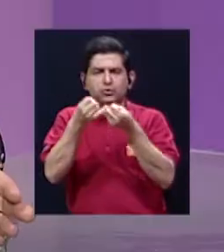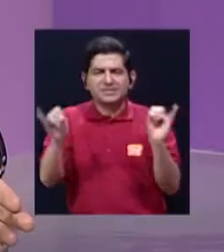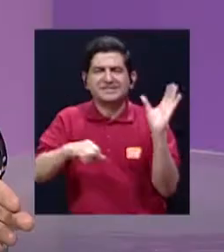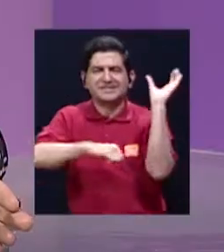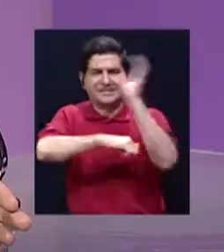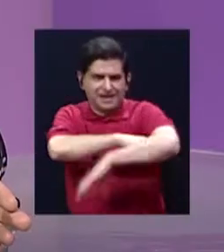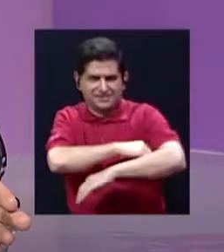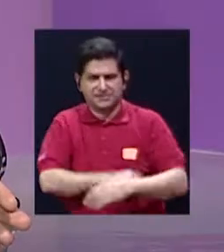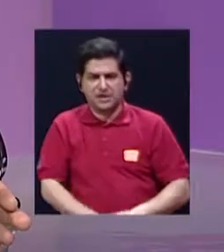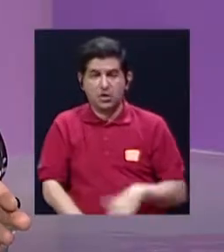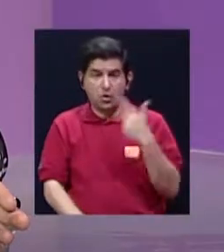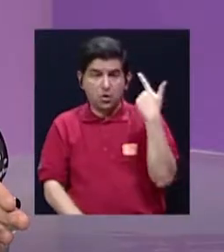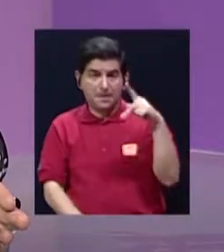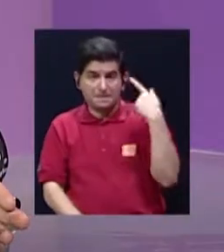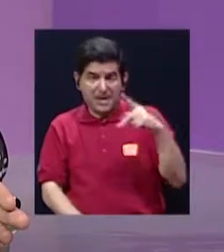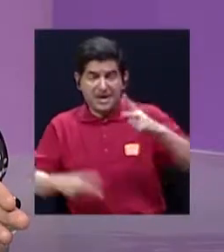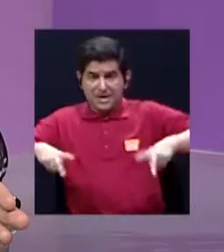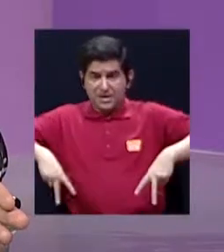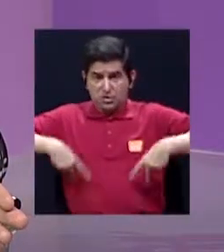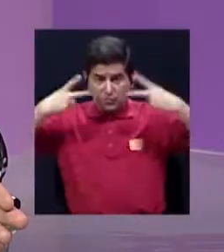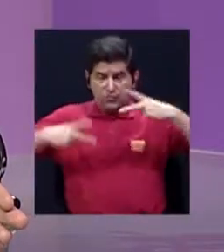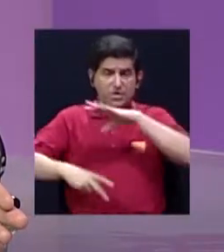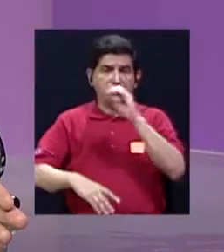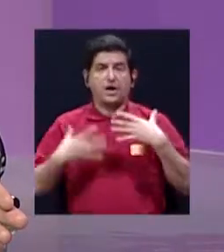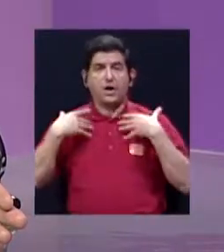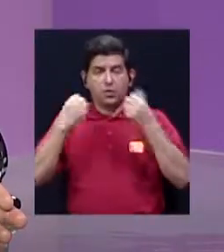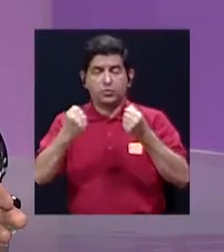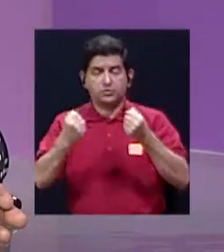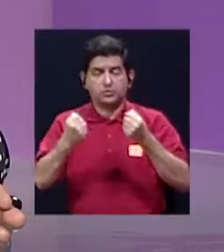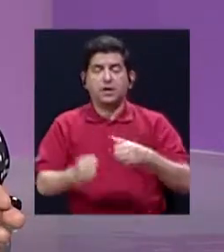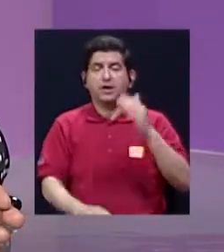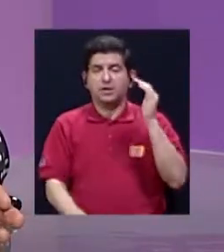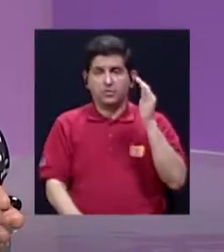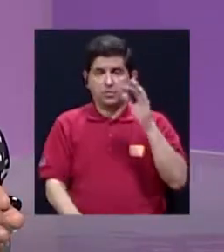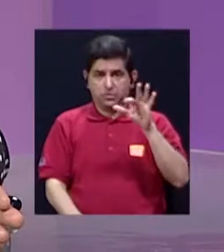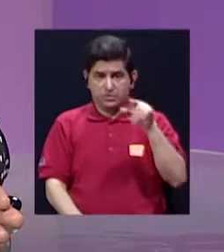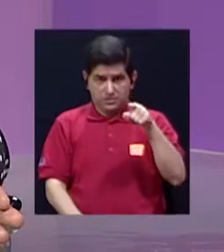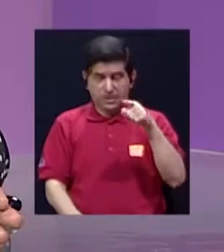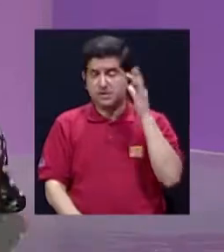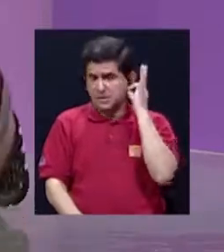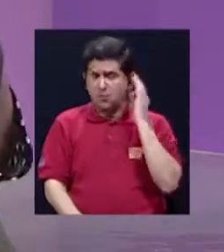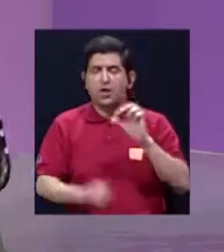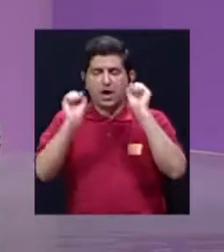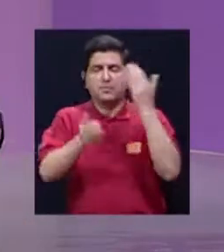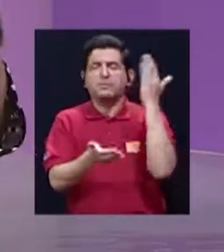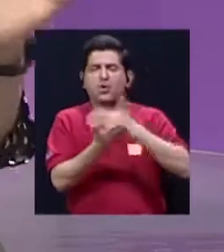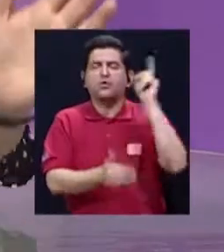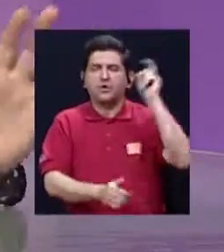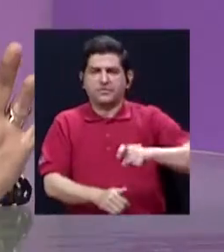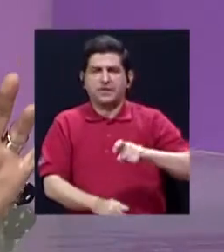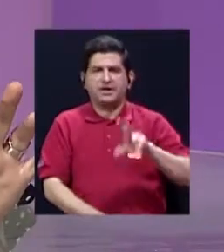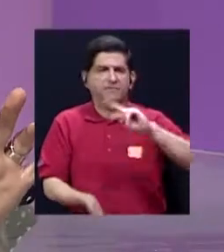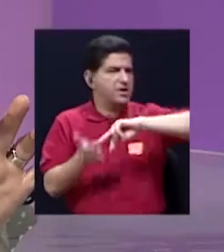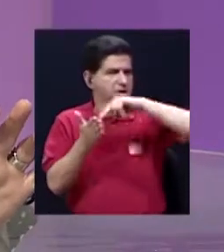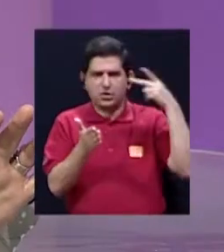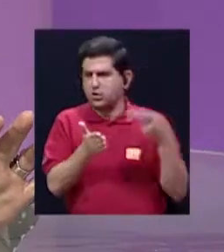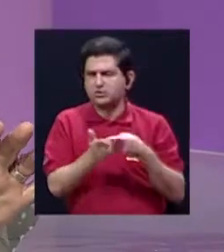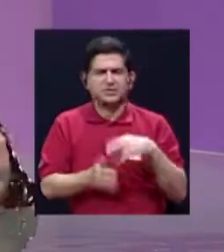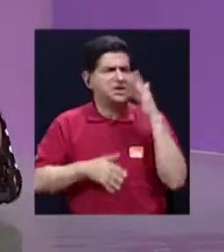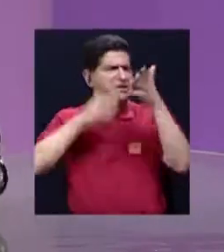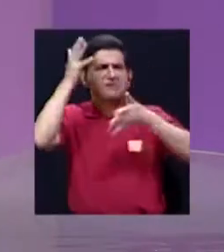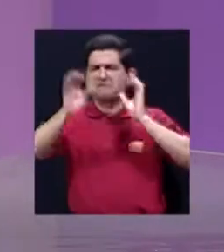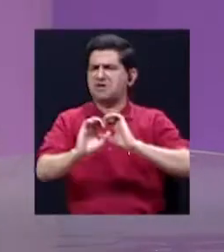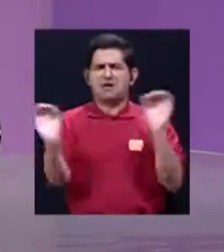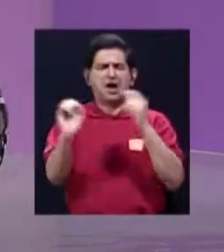Si está en riesgo la vida o la salud de la mujer, se debería poder interrumpir. Aquí no es de venir e inventar